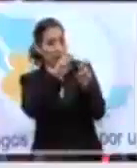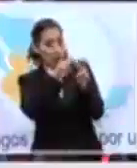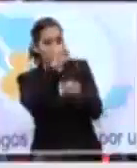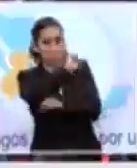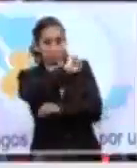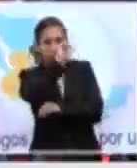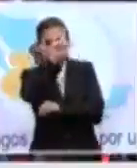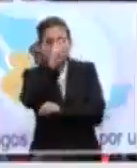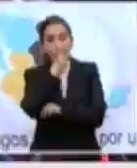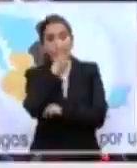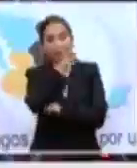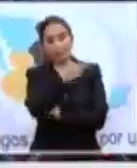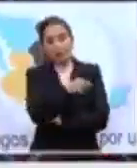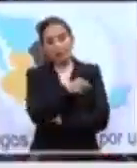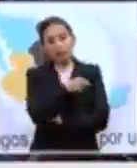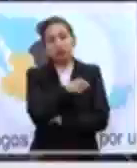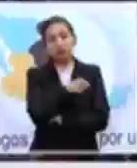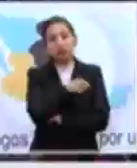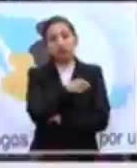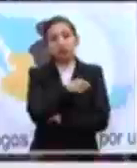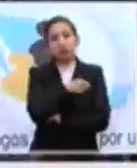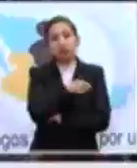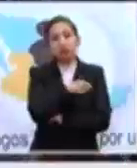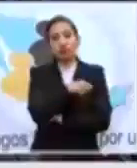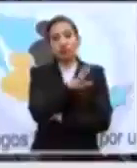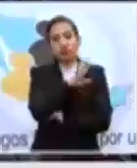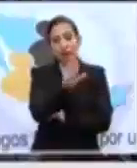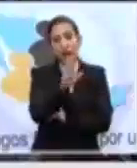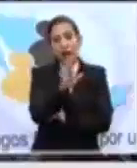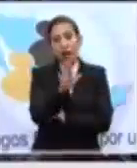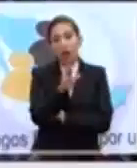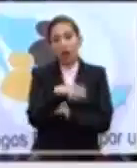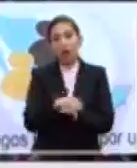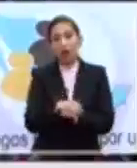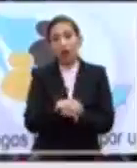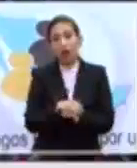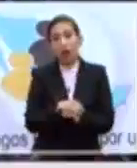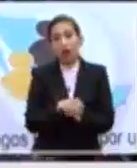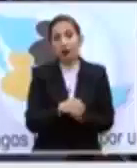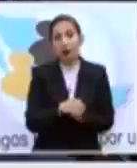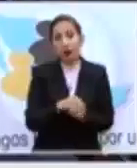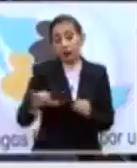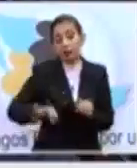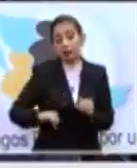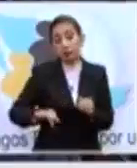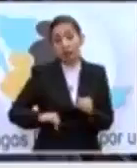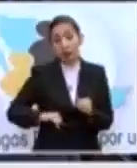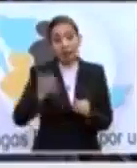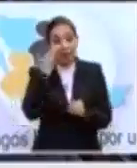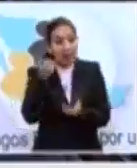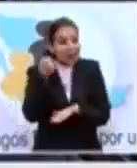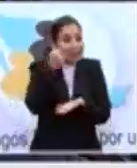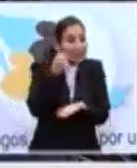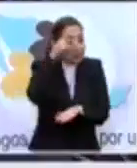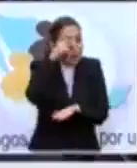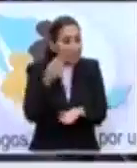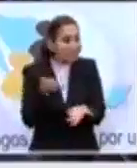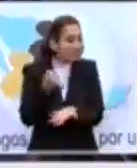profesionales han dicho que ya se están llegando el interés por invertir en